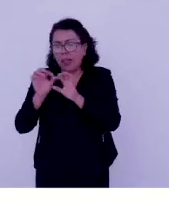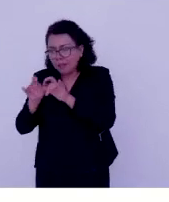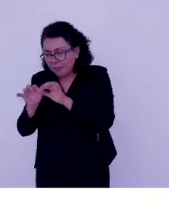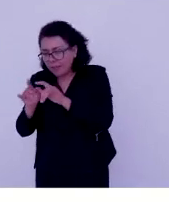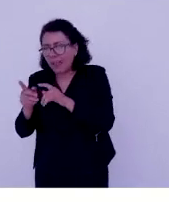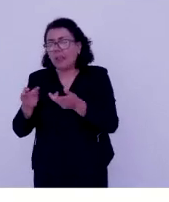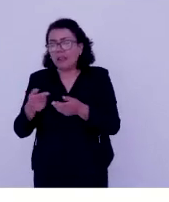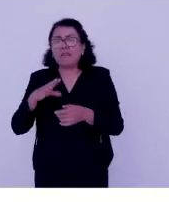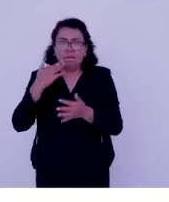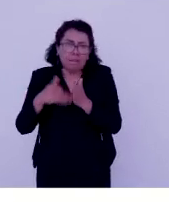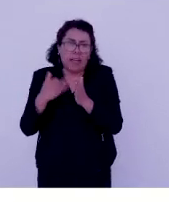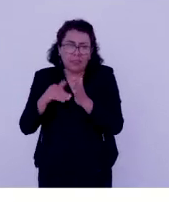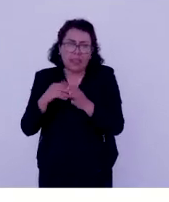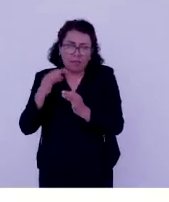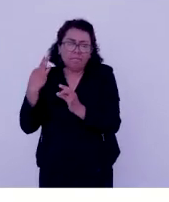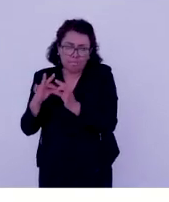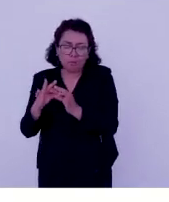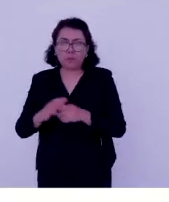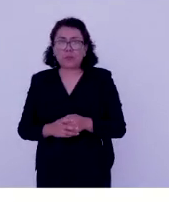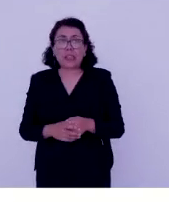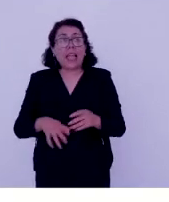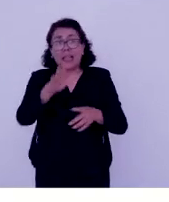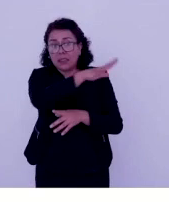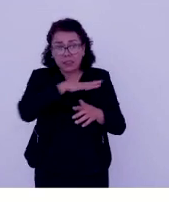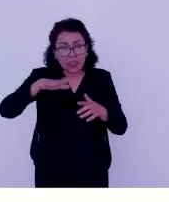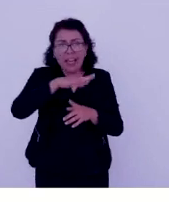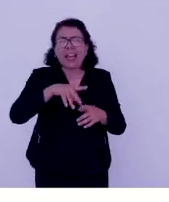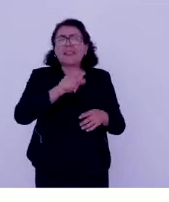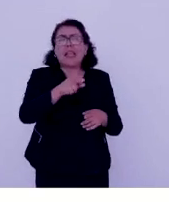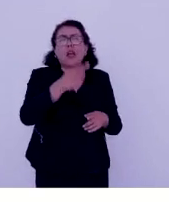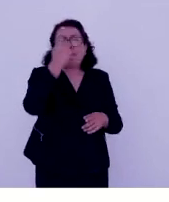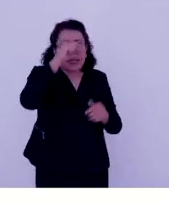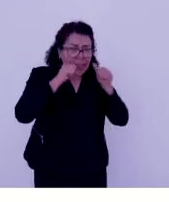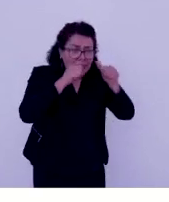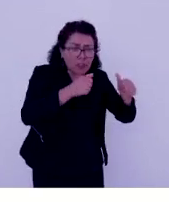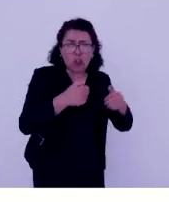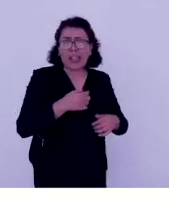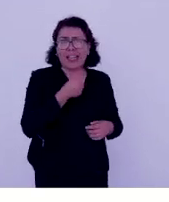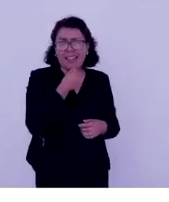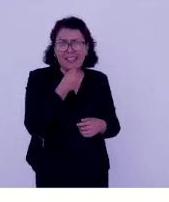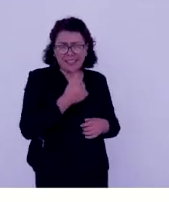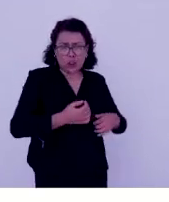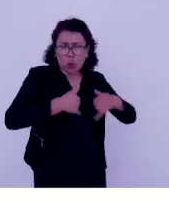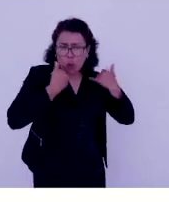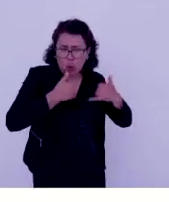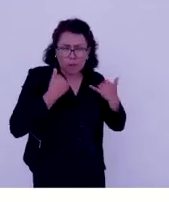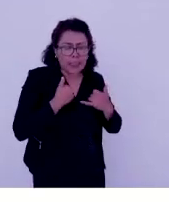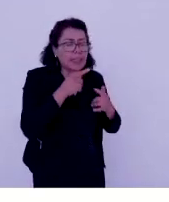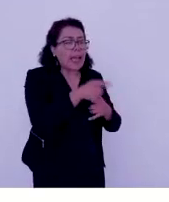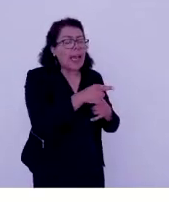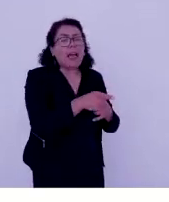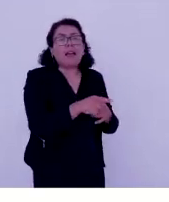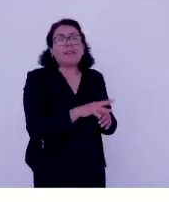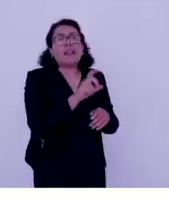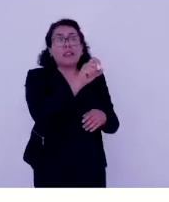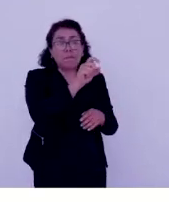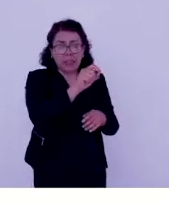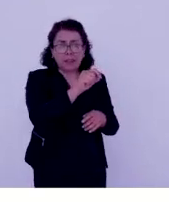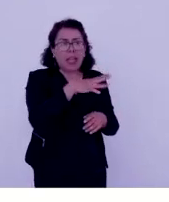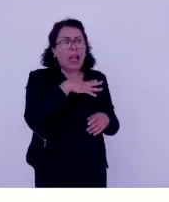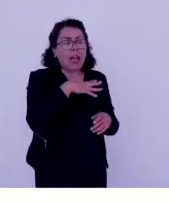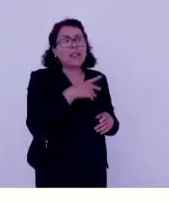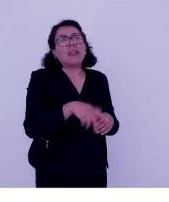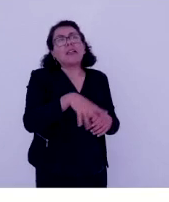aún vigentes y en los 20 juzgados menores se reporta un total de 18154 casos